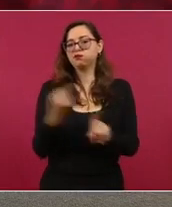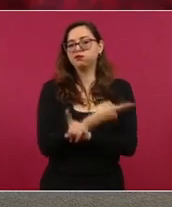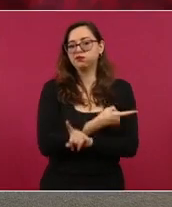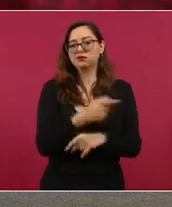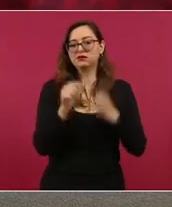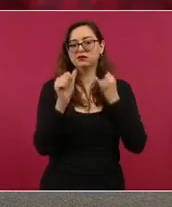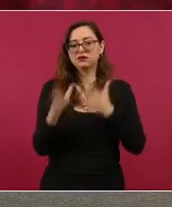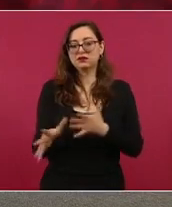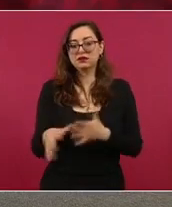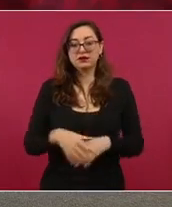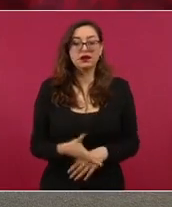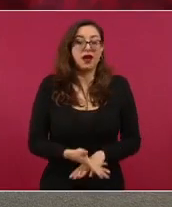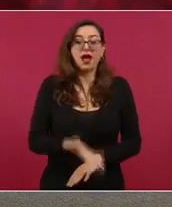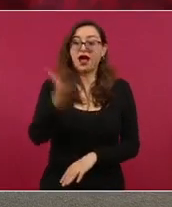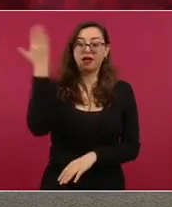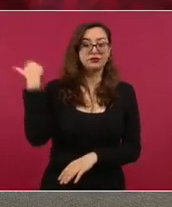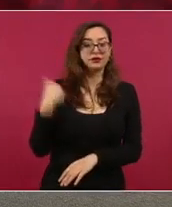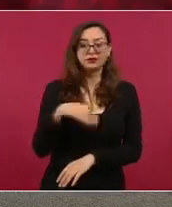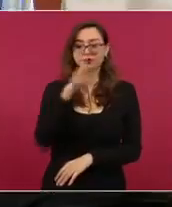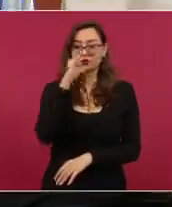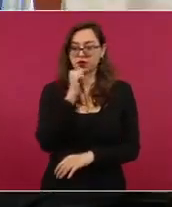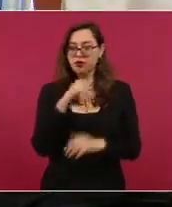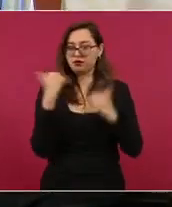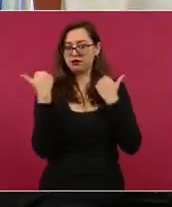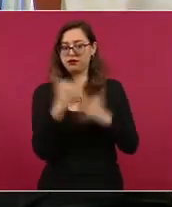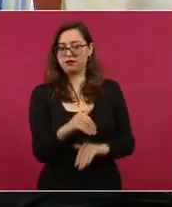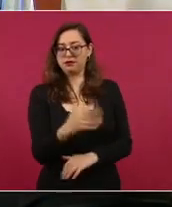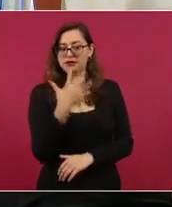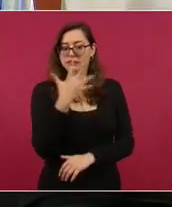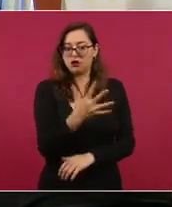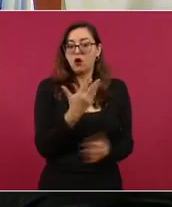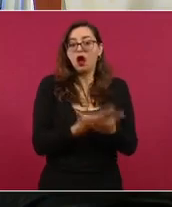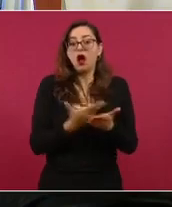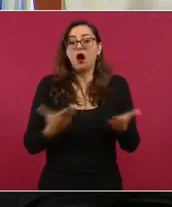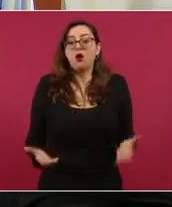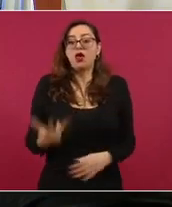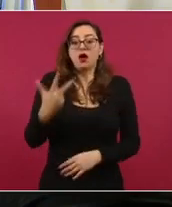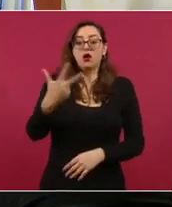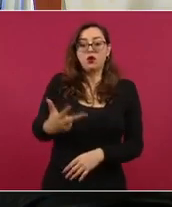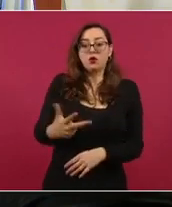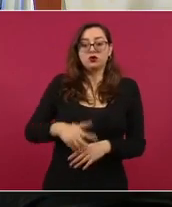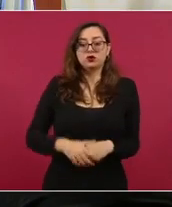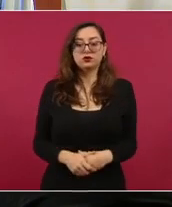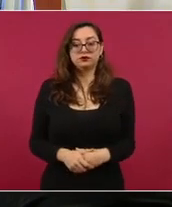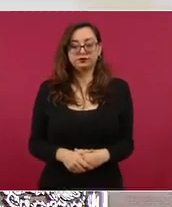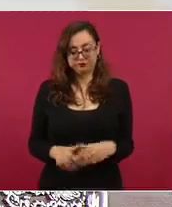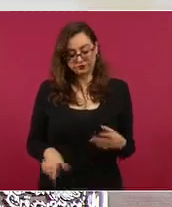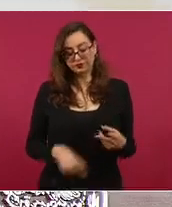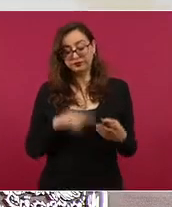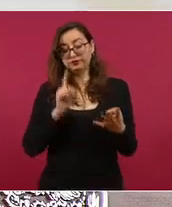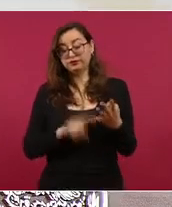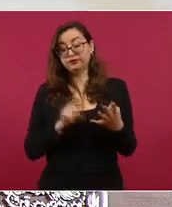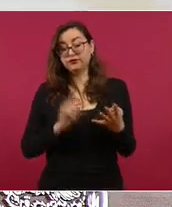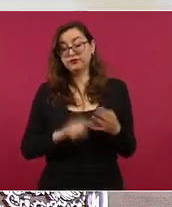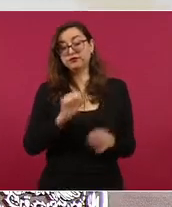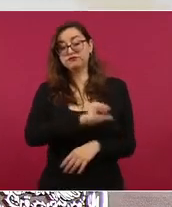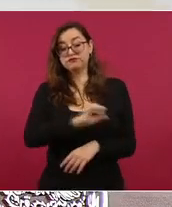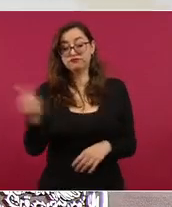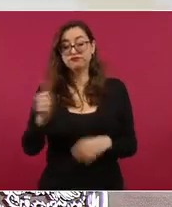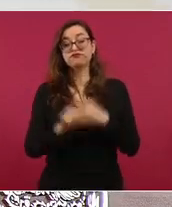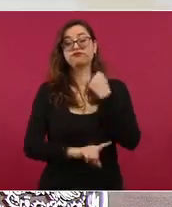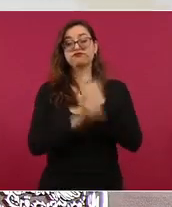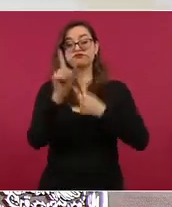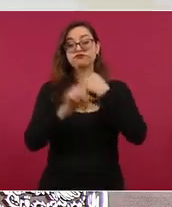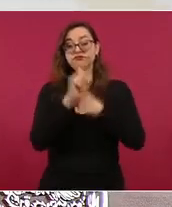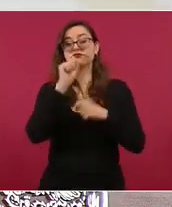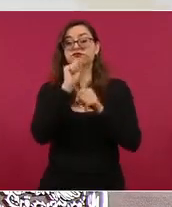Antes no era así, antes había nada más 5. Y la multipropiedad, que está prohibida por la FIFA, la cual ha aumentado en los últimos